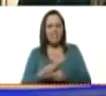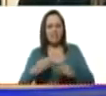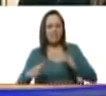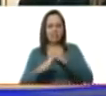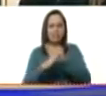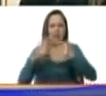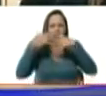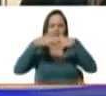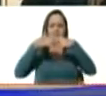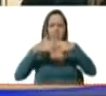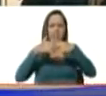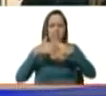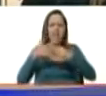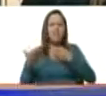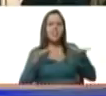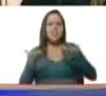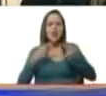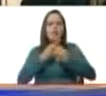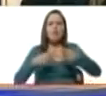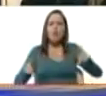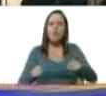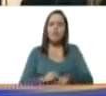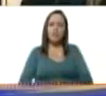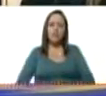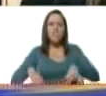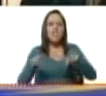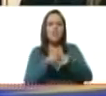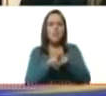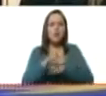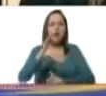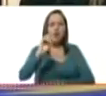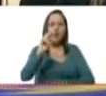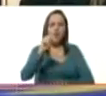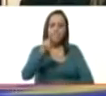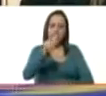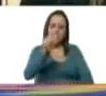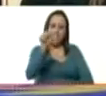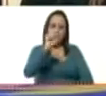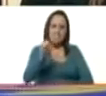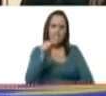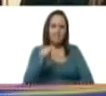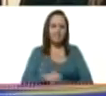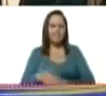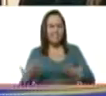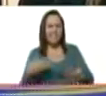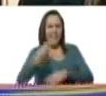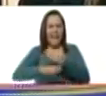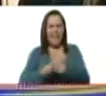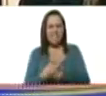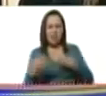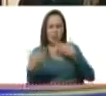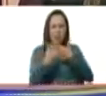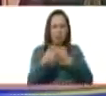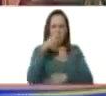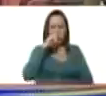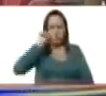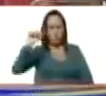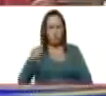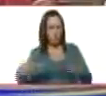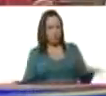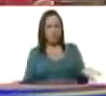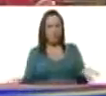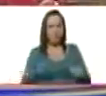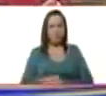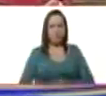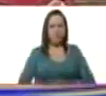de servicio público, tan noble como Conviasa? ¿Qué daño le hacen a Maduro? ¿Qué daño